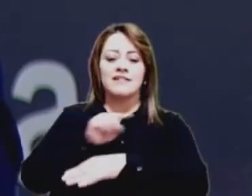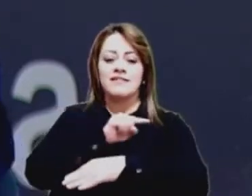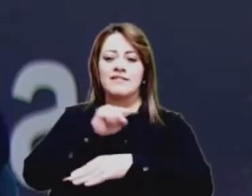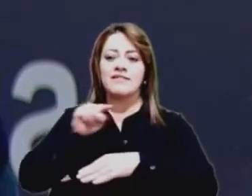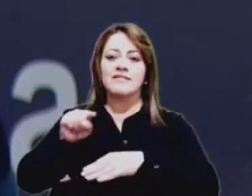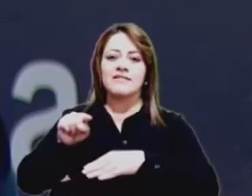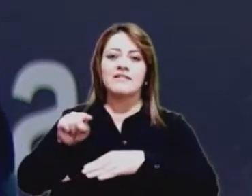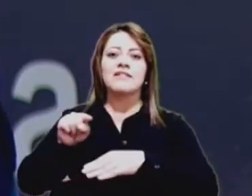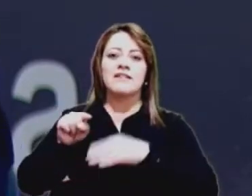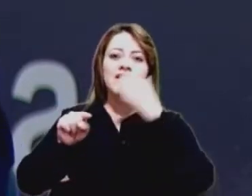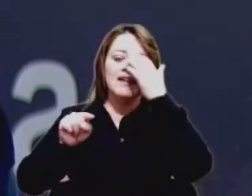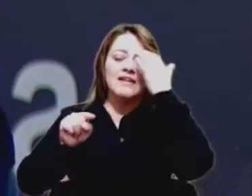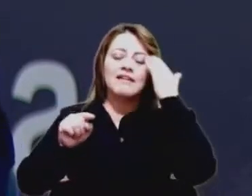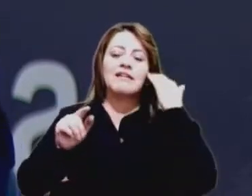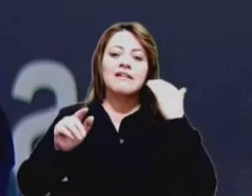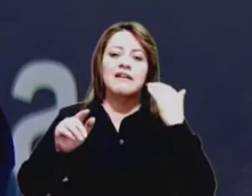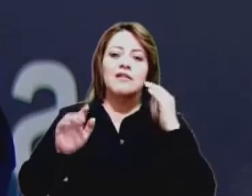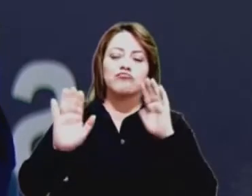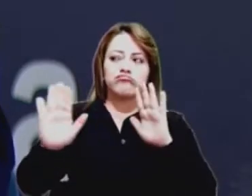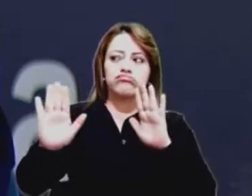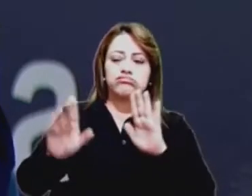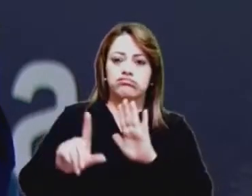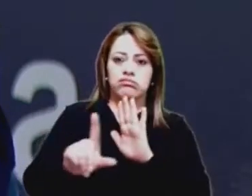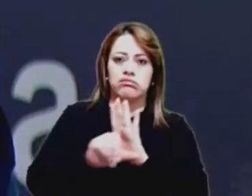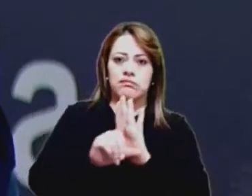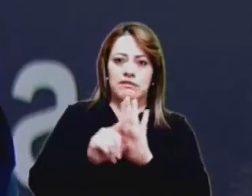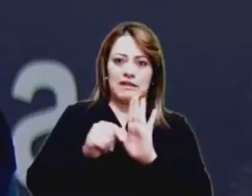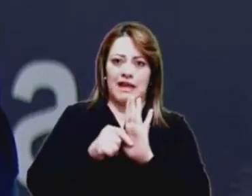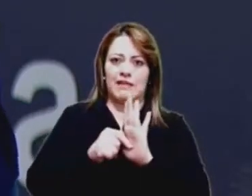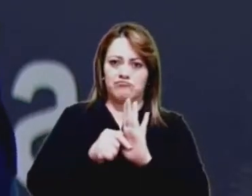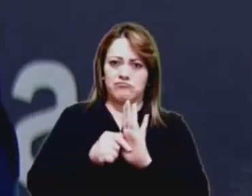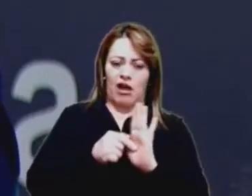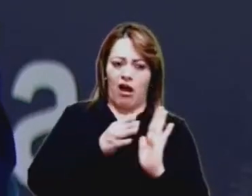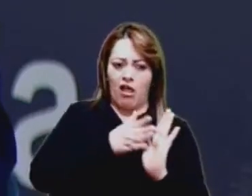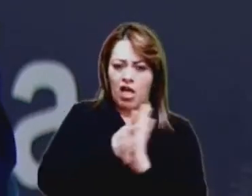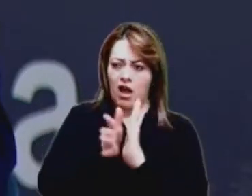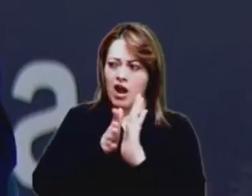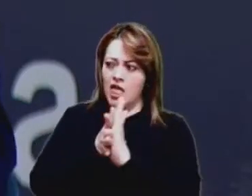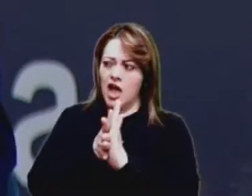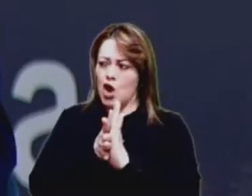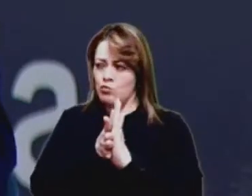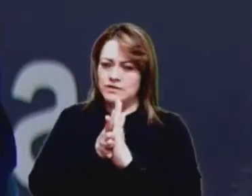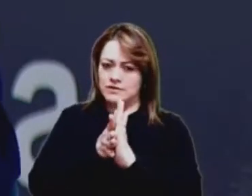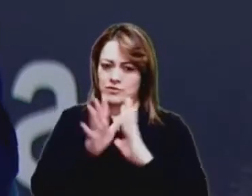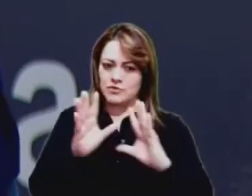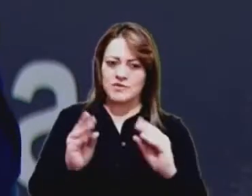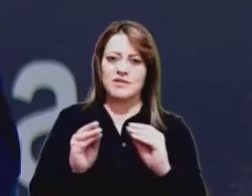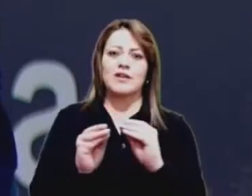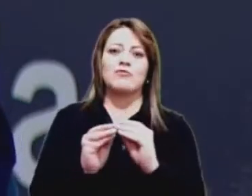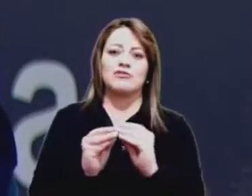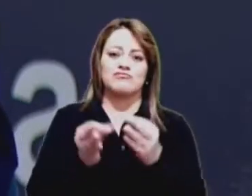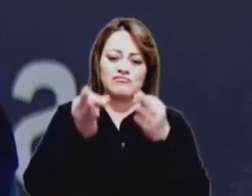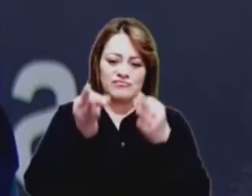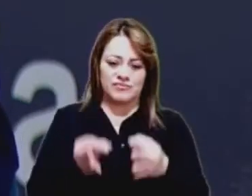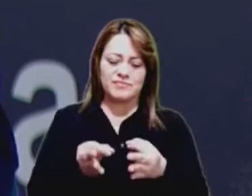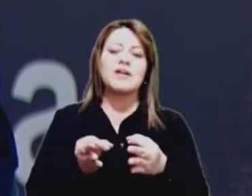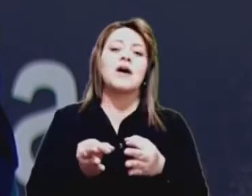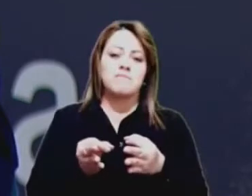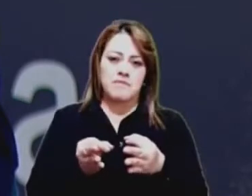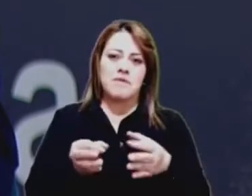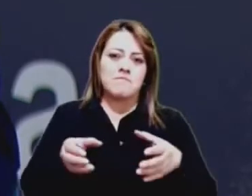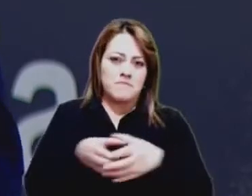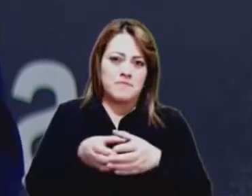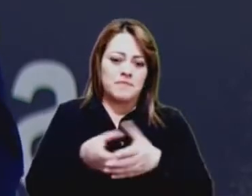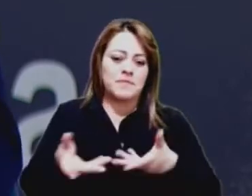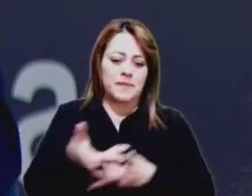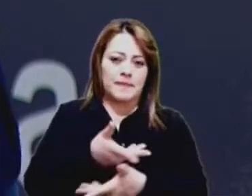y que lo que allí diga la sala de consulta y servicio civil del consejo estado sea lo que define digamos el curso de ese conflicto